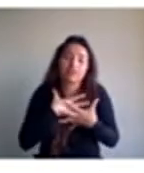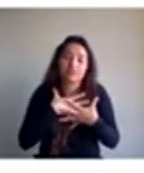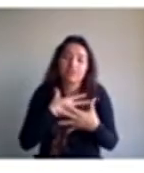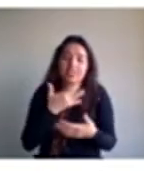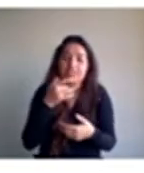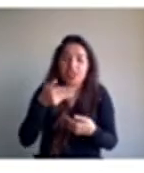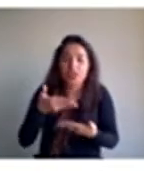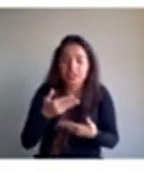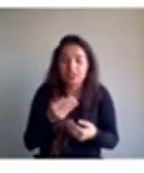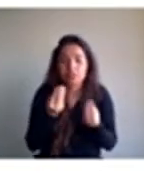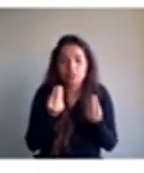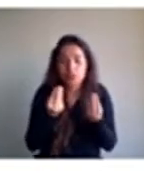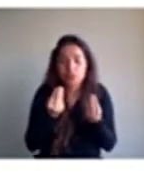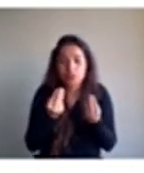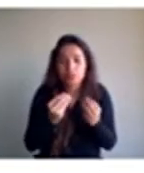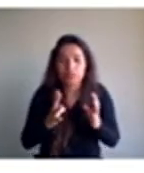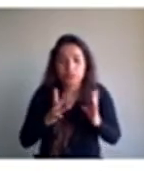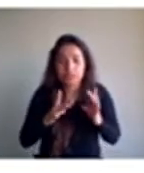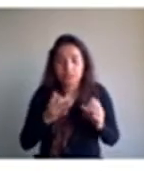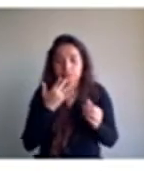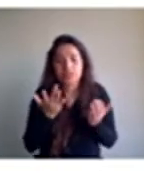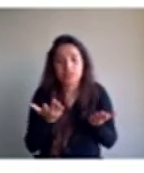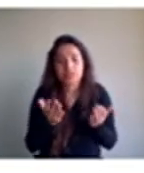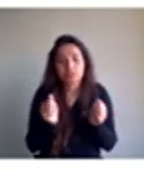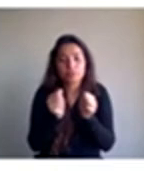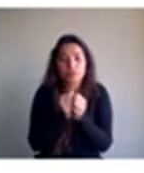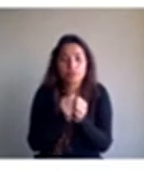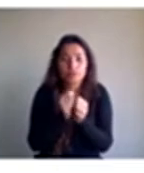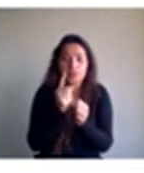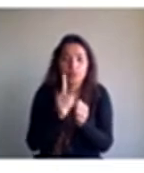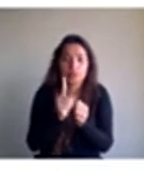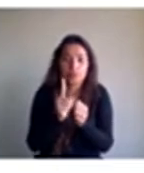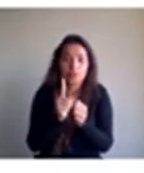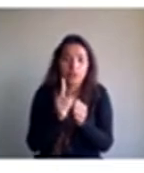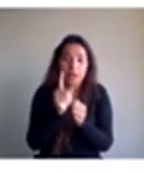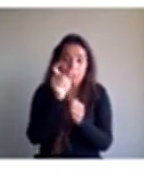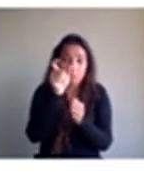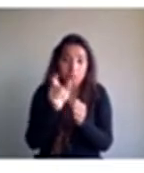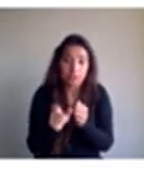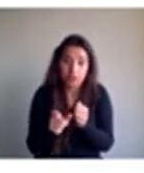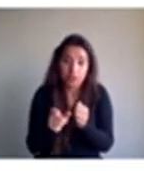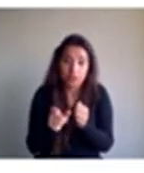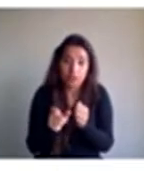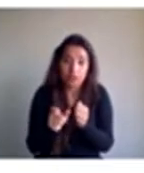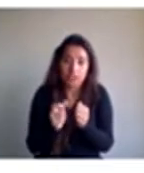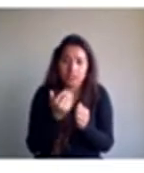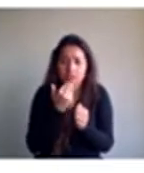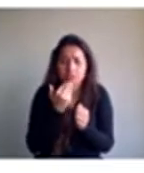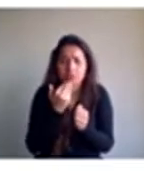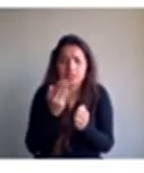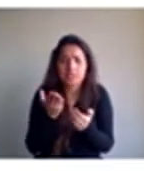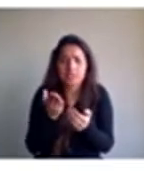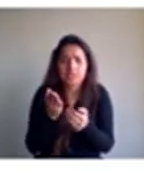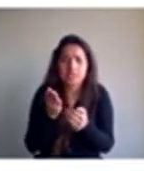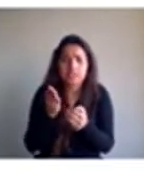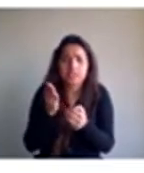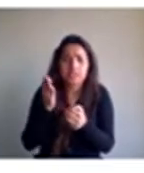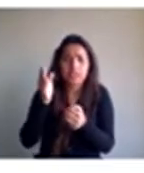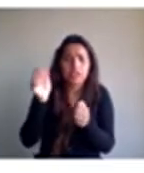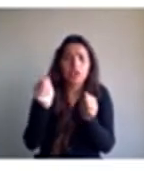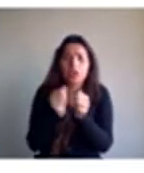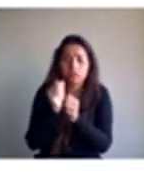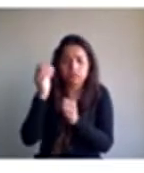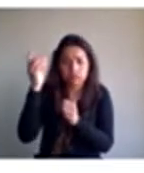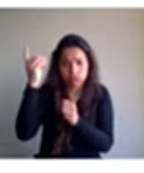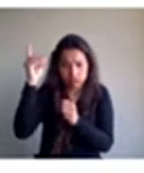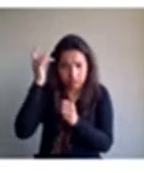al lado nuestro un abanderado de la población vulnerable es una persona que para nosotros ha sido